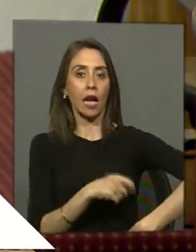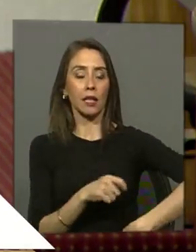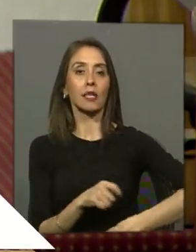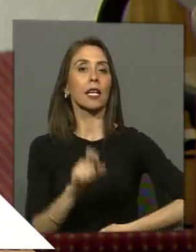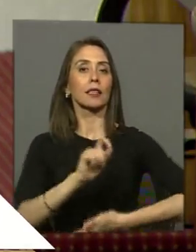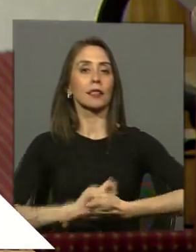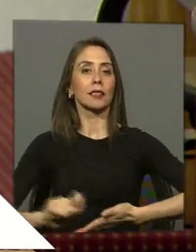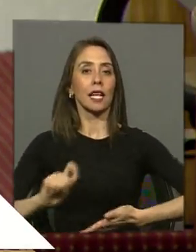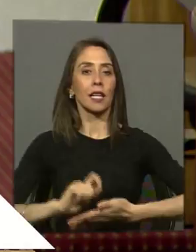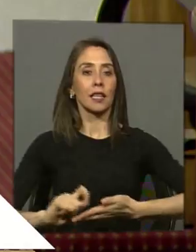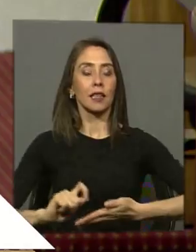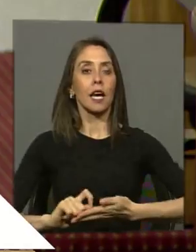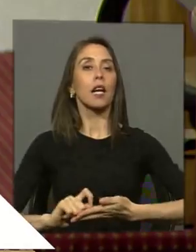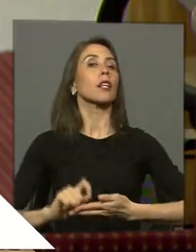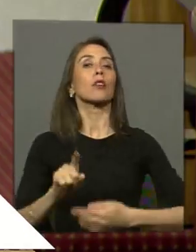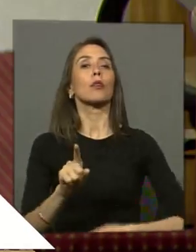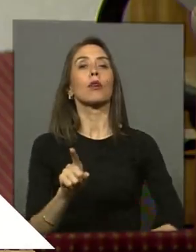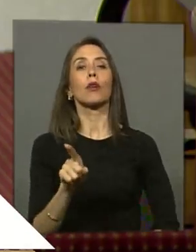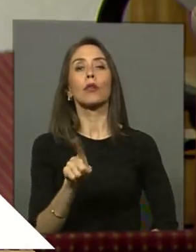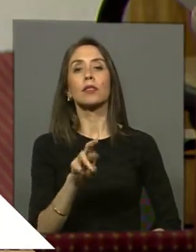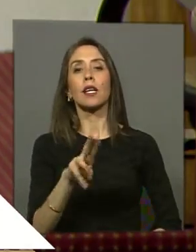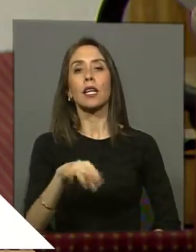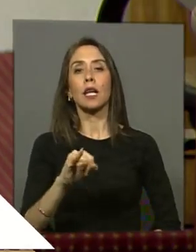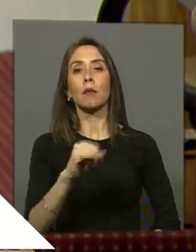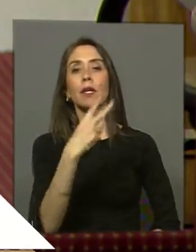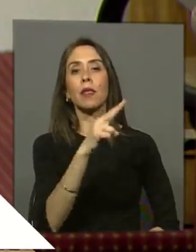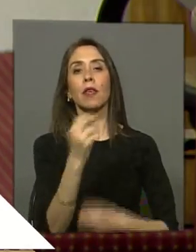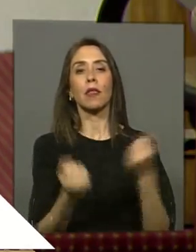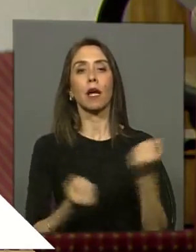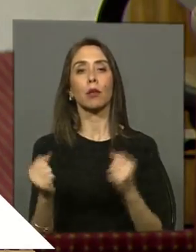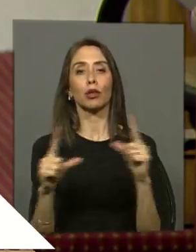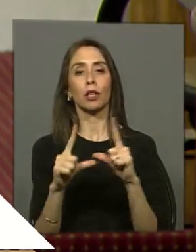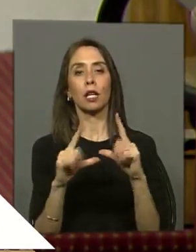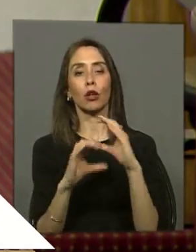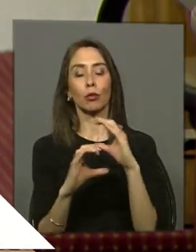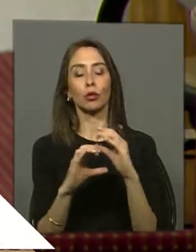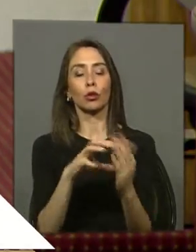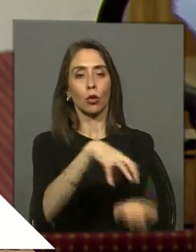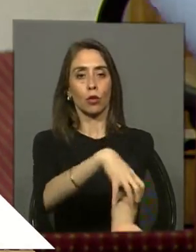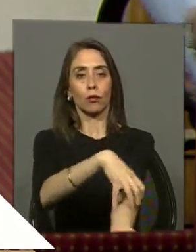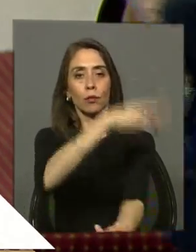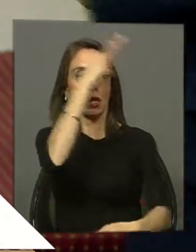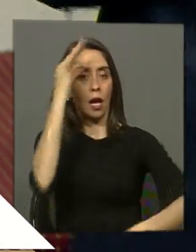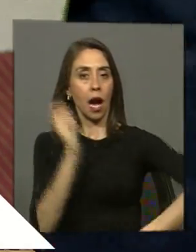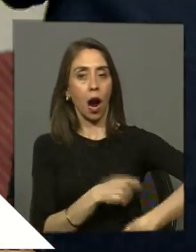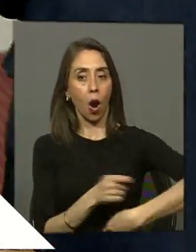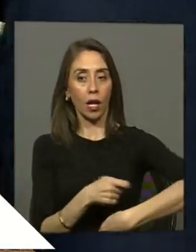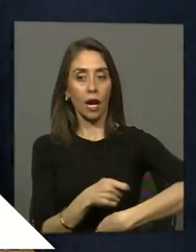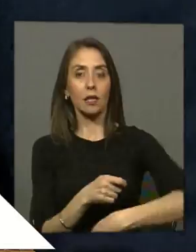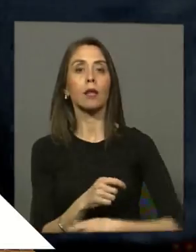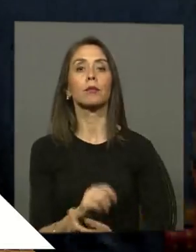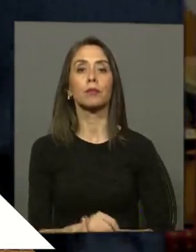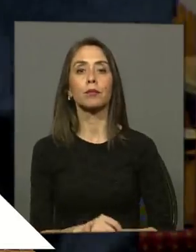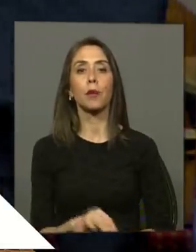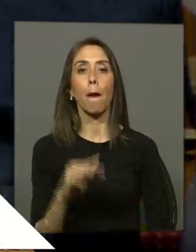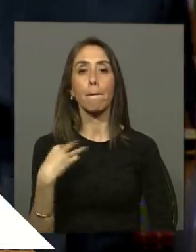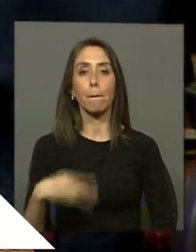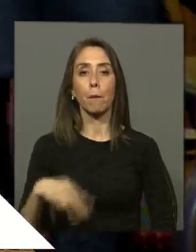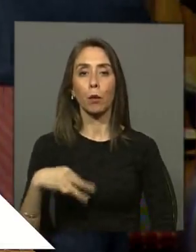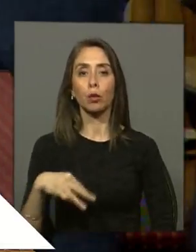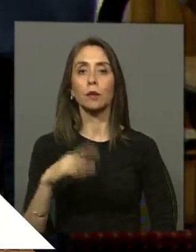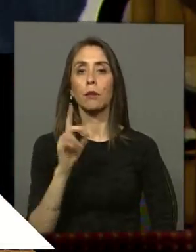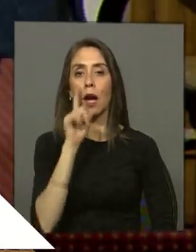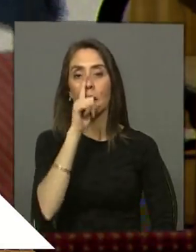secretario regional ministerial de transporte y telecomunicaciones de la región de Araucanía además de los municipios de